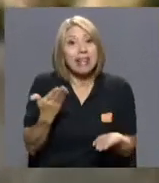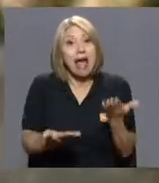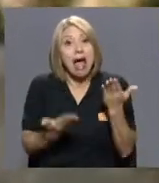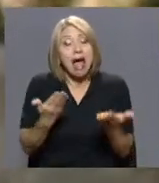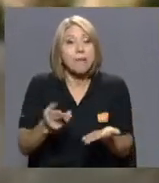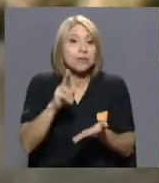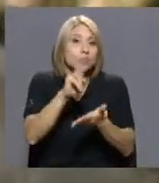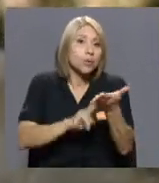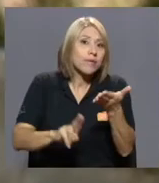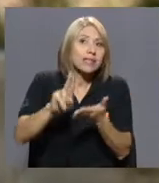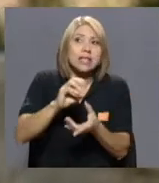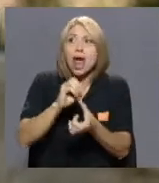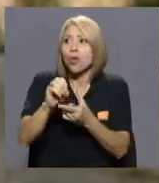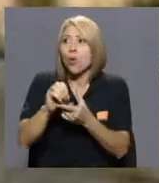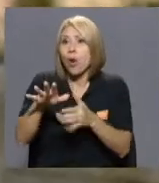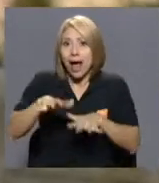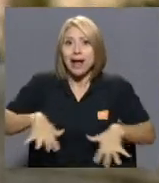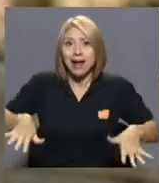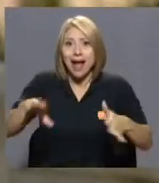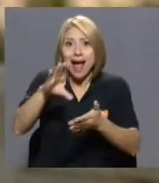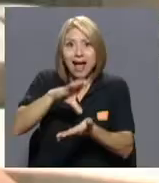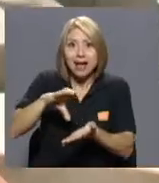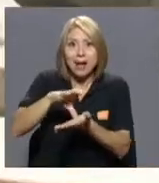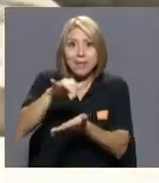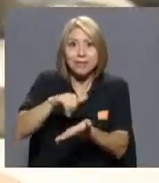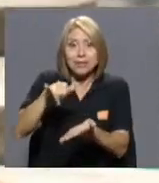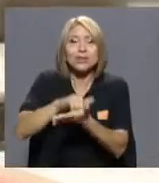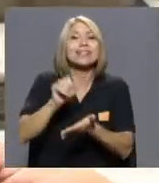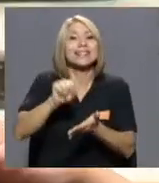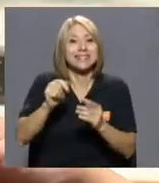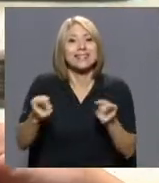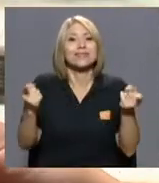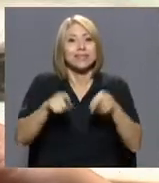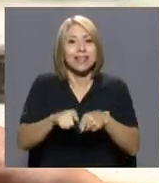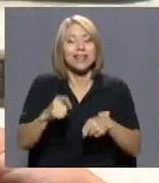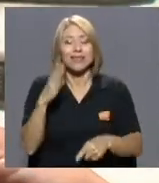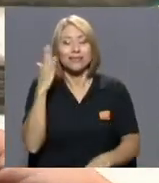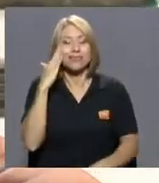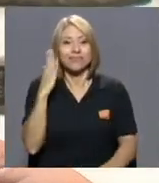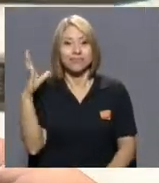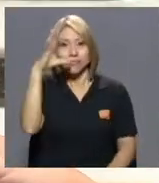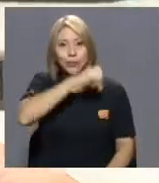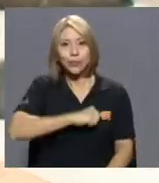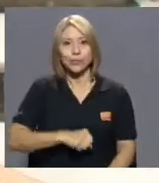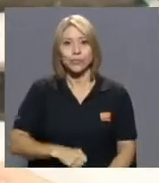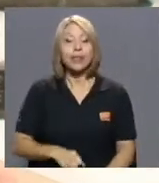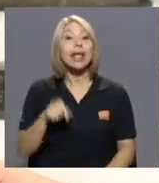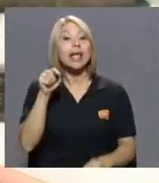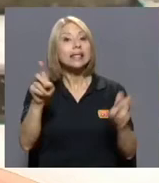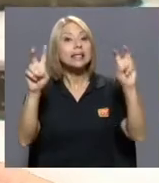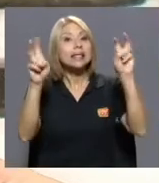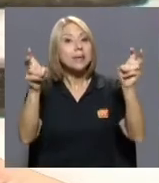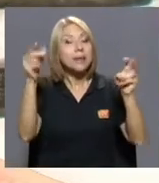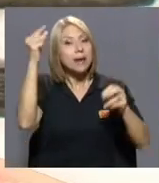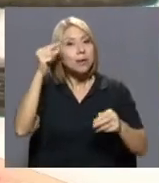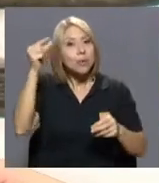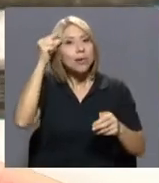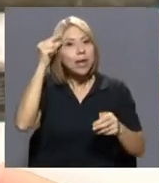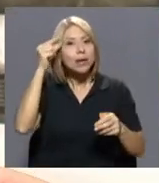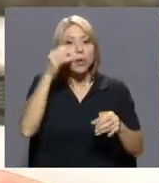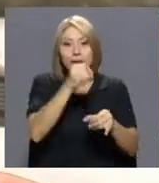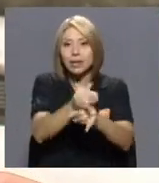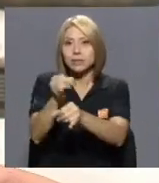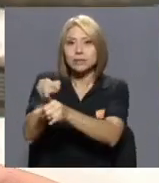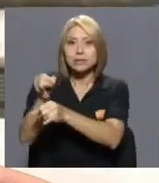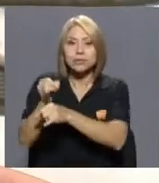más acá en lo que es la capital, dándose cuenta que sí está sucediendo en el país. Que es un tema que el gobierno y las instituciones, es un tema